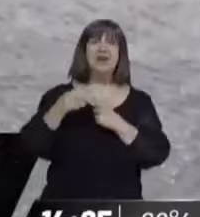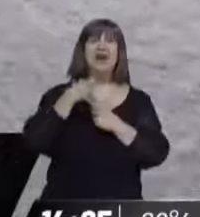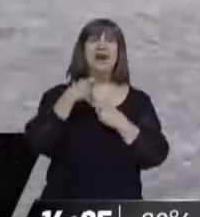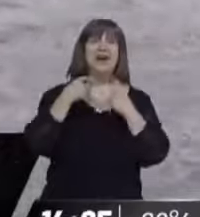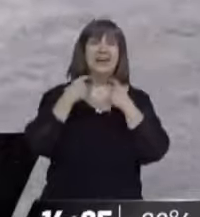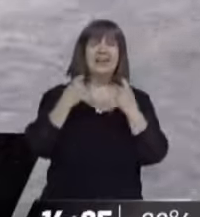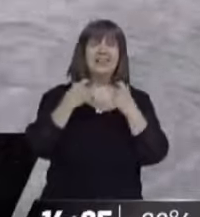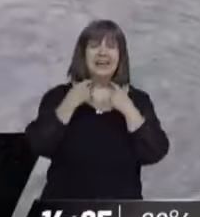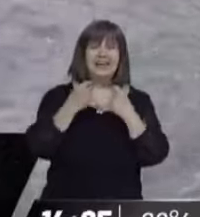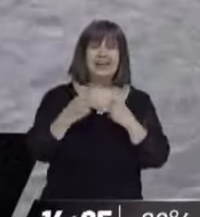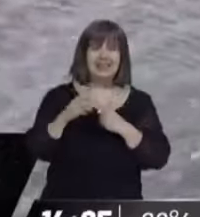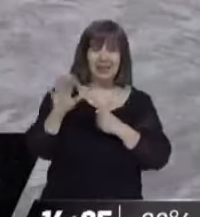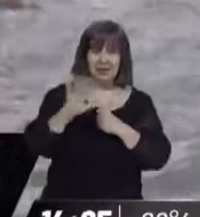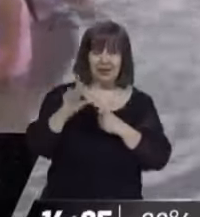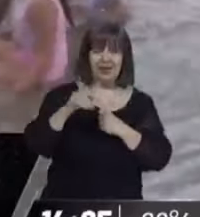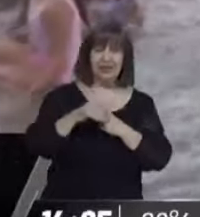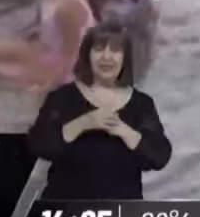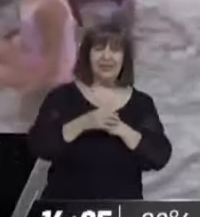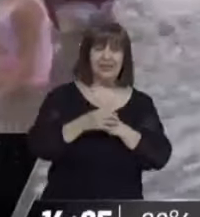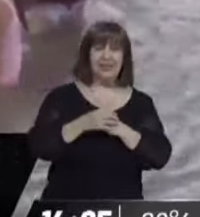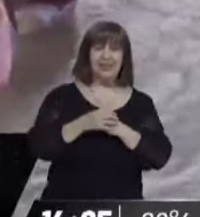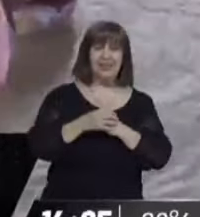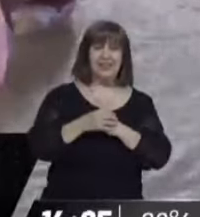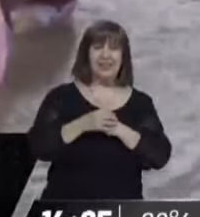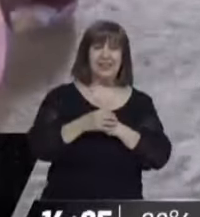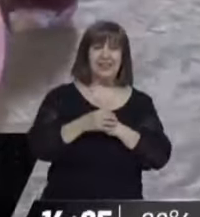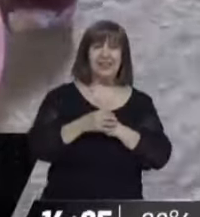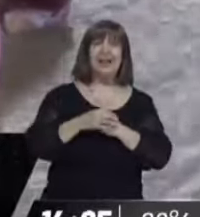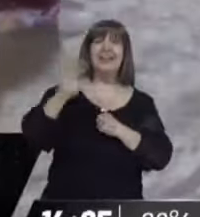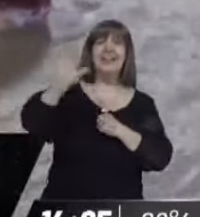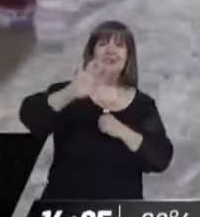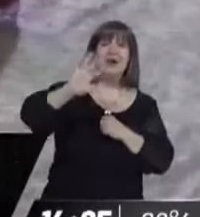si Marcela, no que haga lo problema. Que quiera. ¿Cómo les va, chicas?